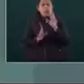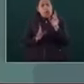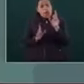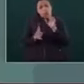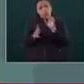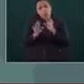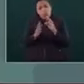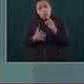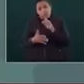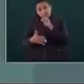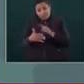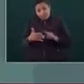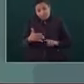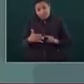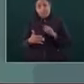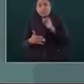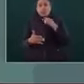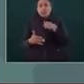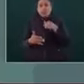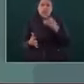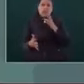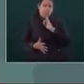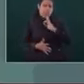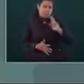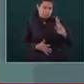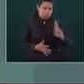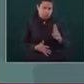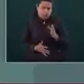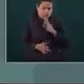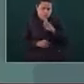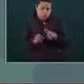pero con un ingenio